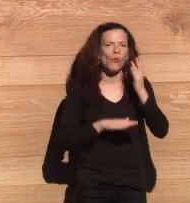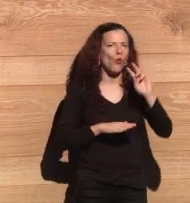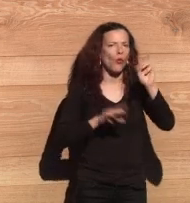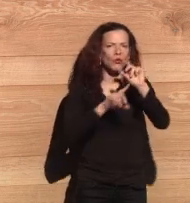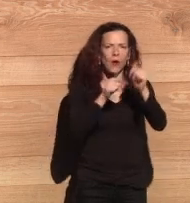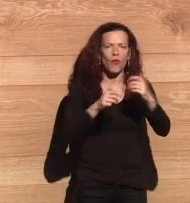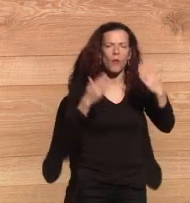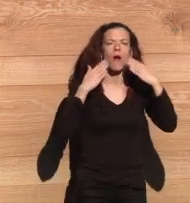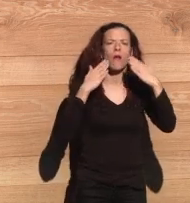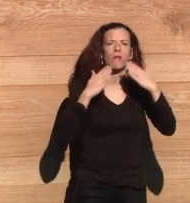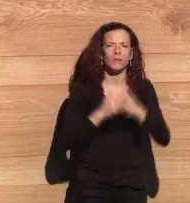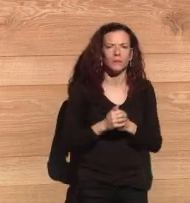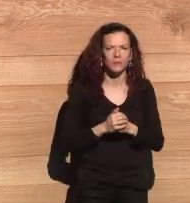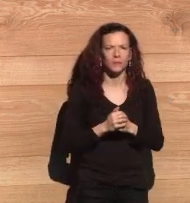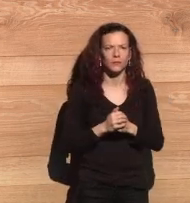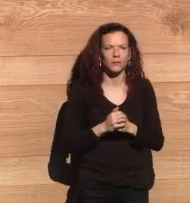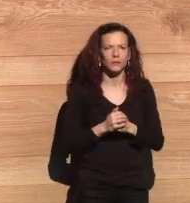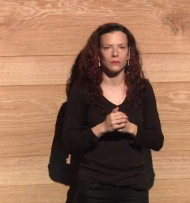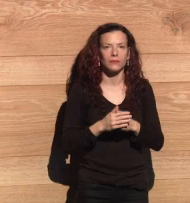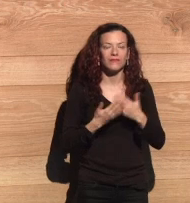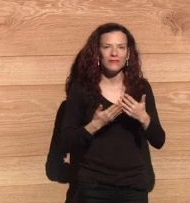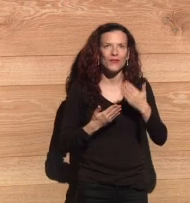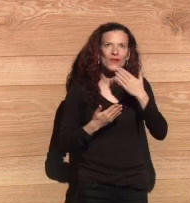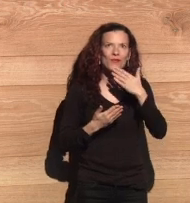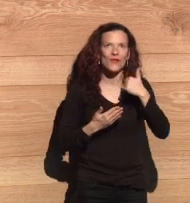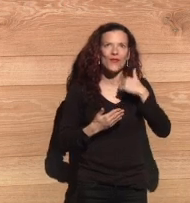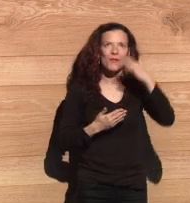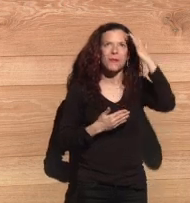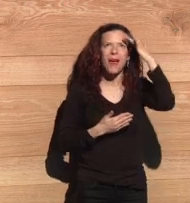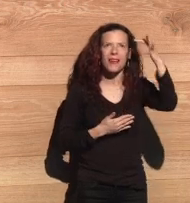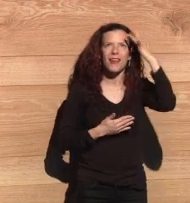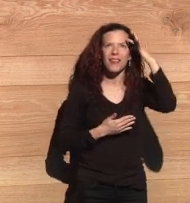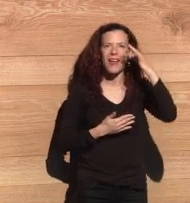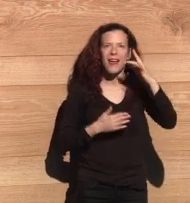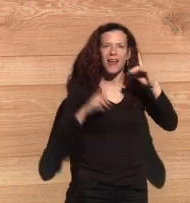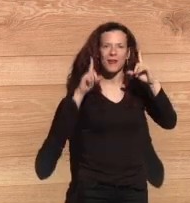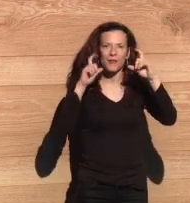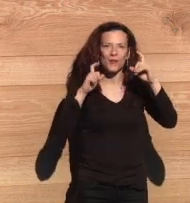forma. Y es como yo me lo imaginaría, como me imaginaría yo que lo